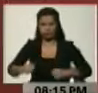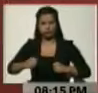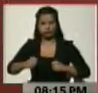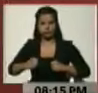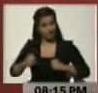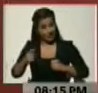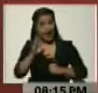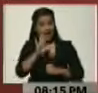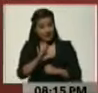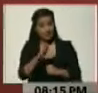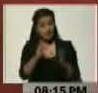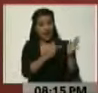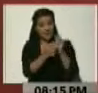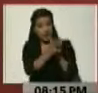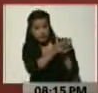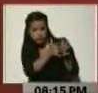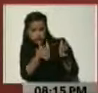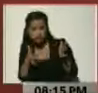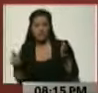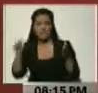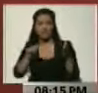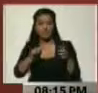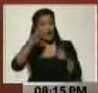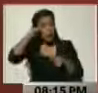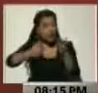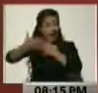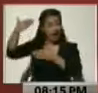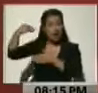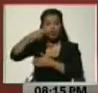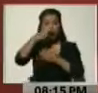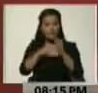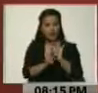abril. Lo demostramos con los hechos del año 2002,